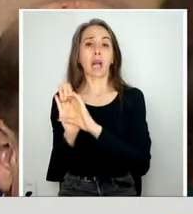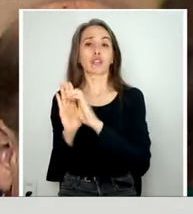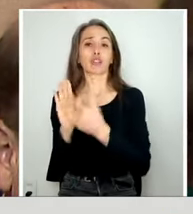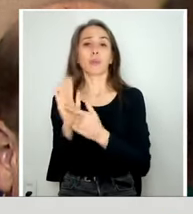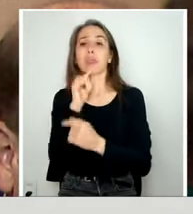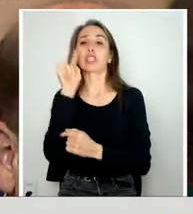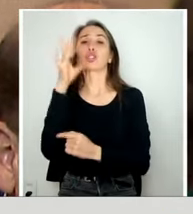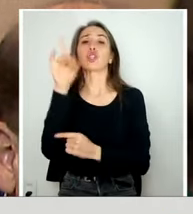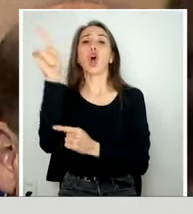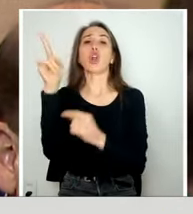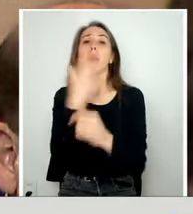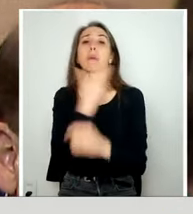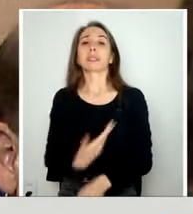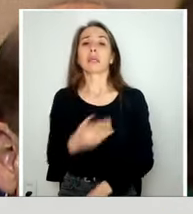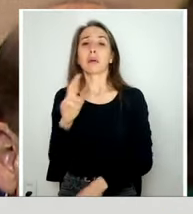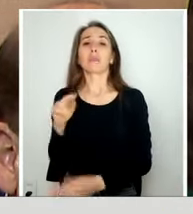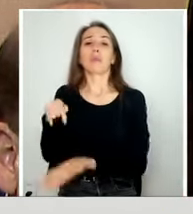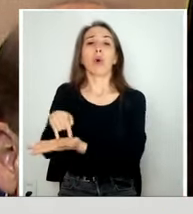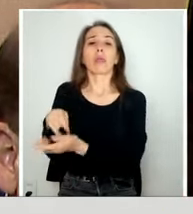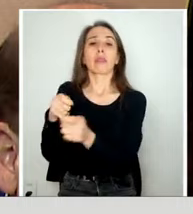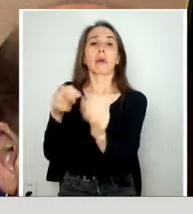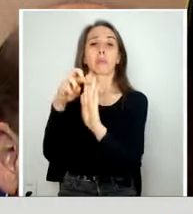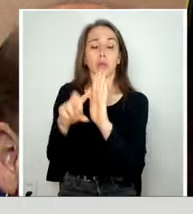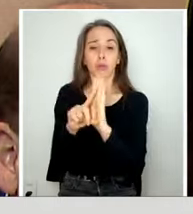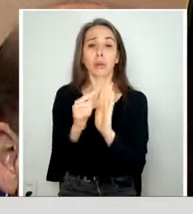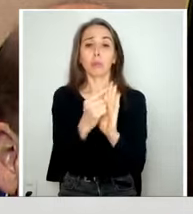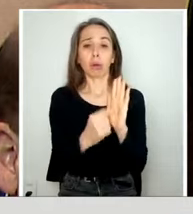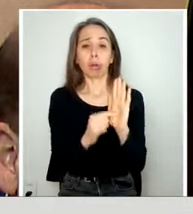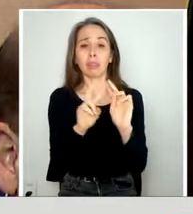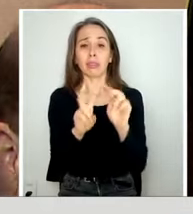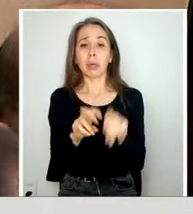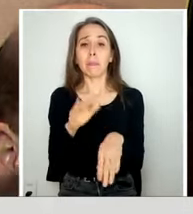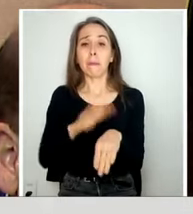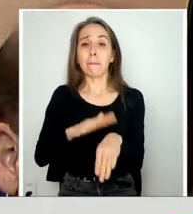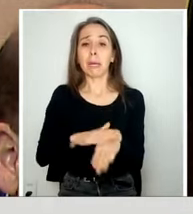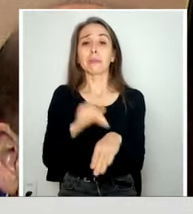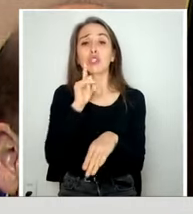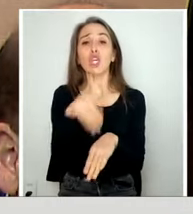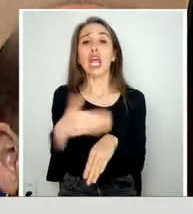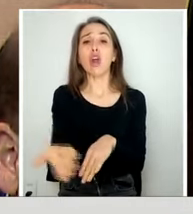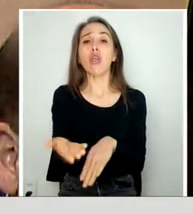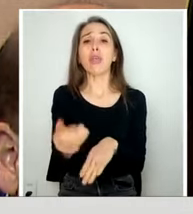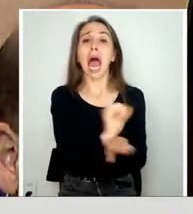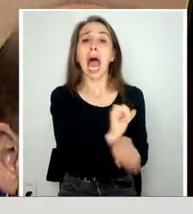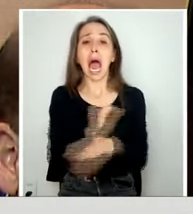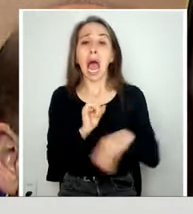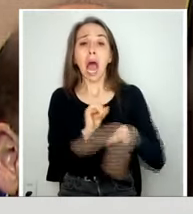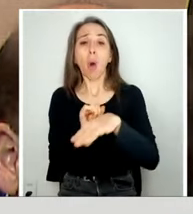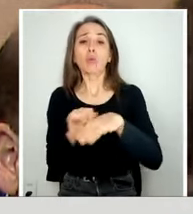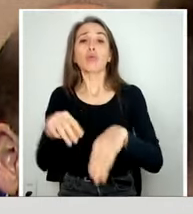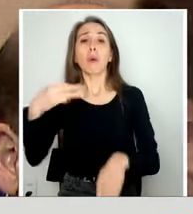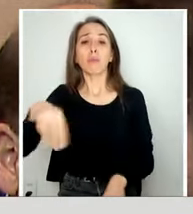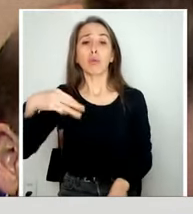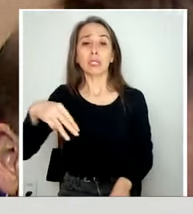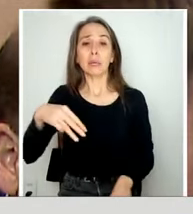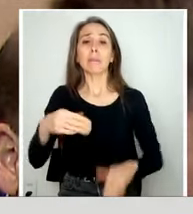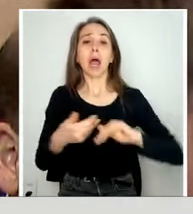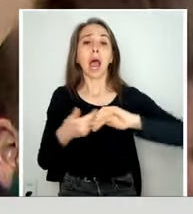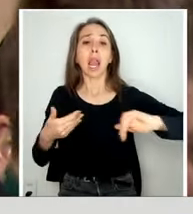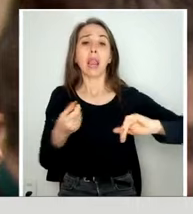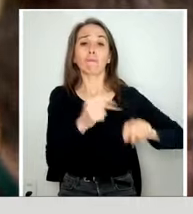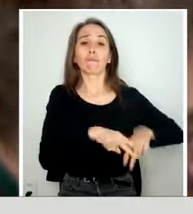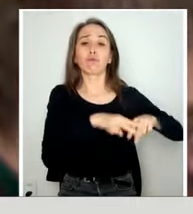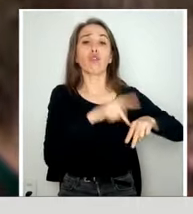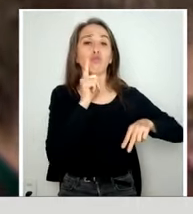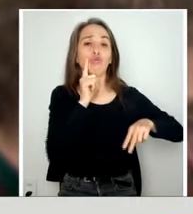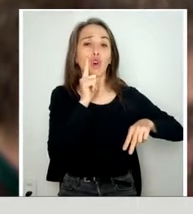de la república toda vez que lo concerniente a los permisos municipales al gozar estas instituciones de autonomía financiera es posible que